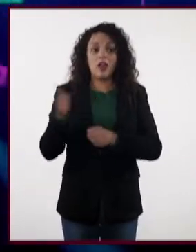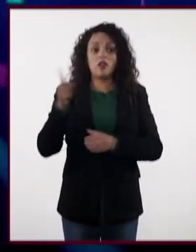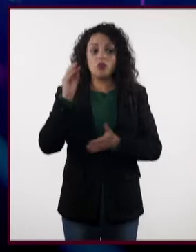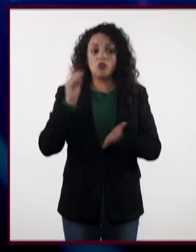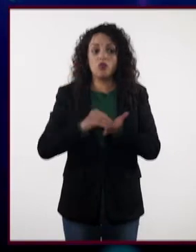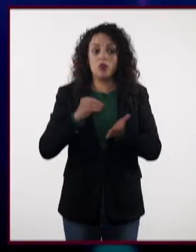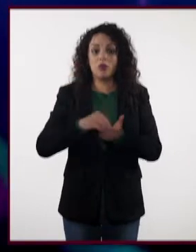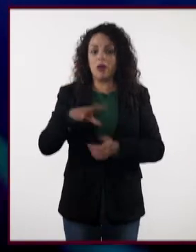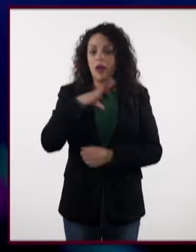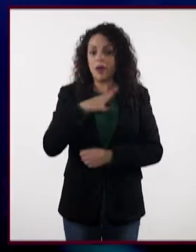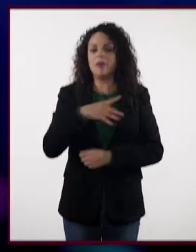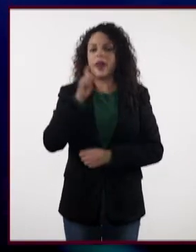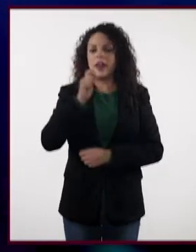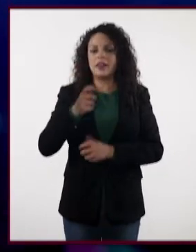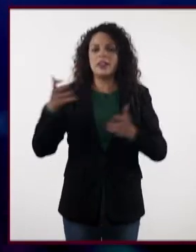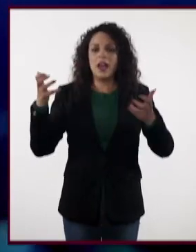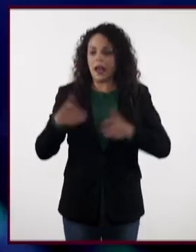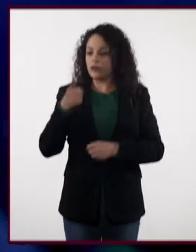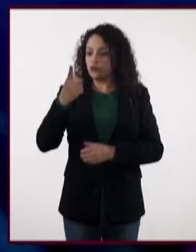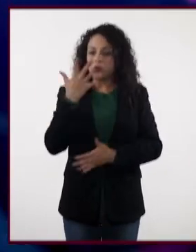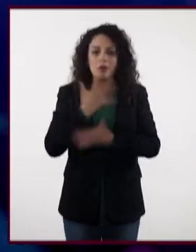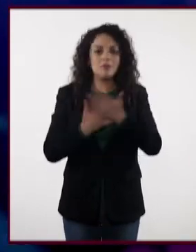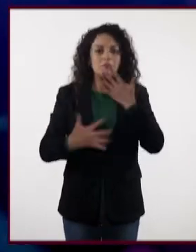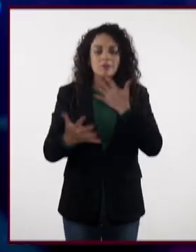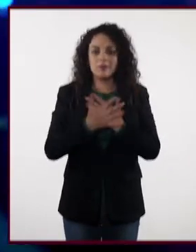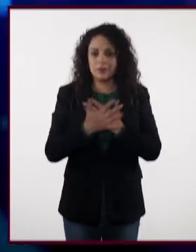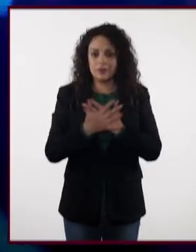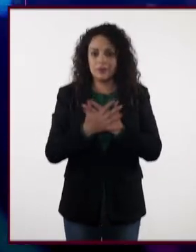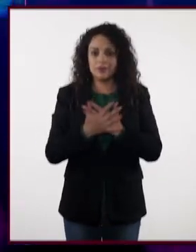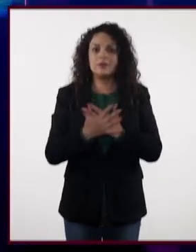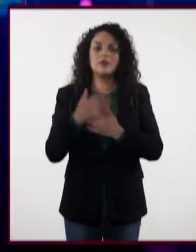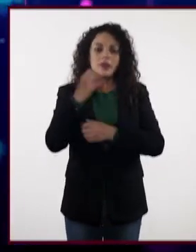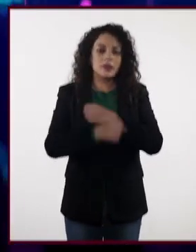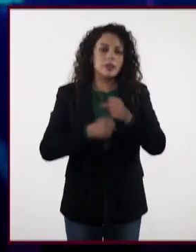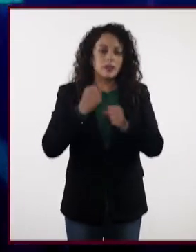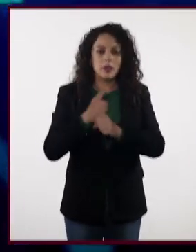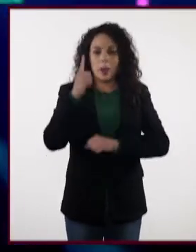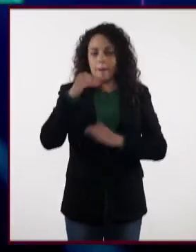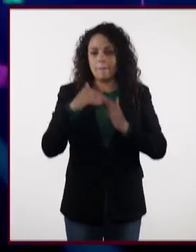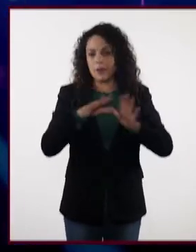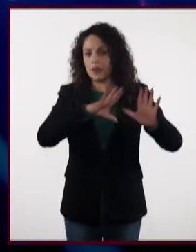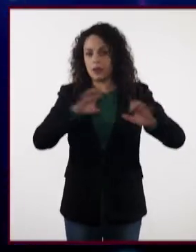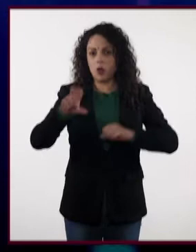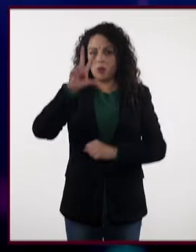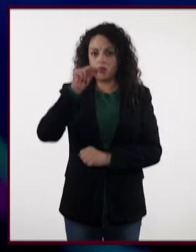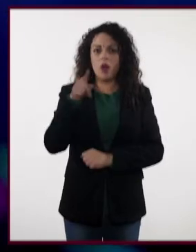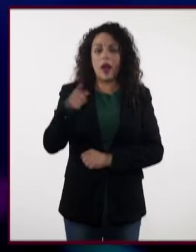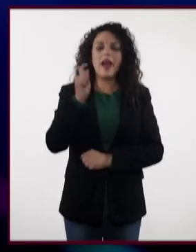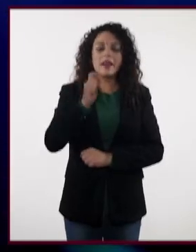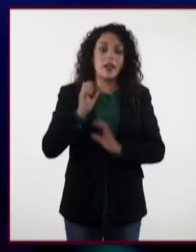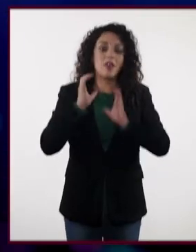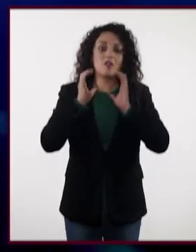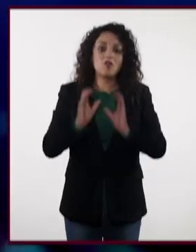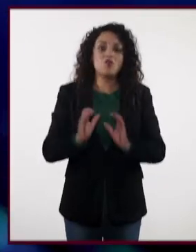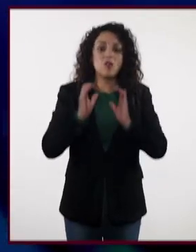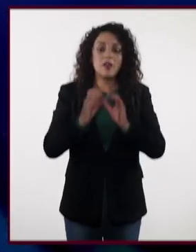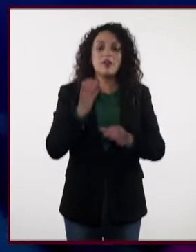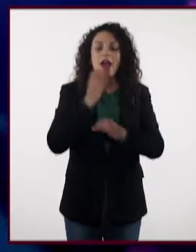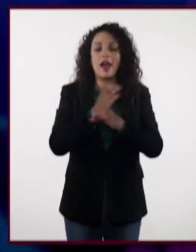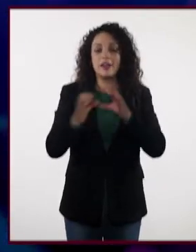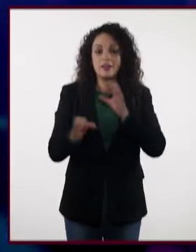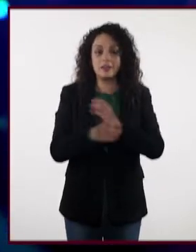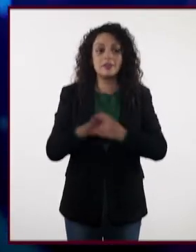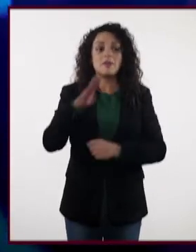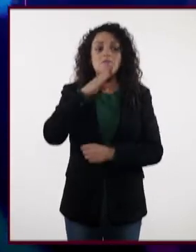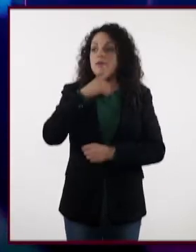tenía mucho estos valores de hacerlo tú mismo, como que en los 80s todavía teníamos como este cuidado por los objetos y las mamás